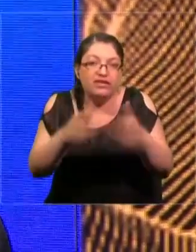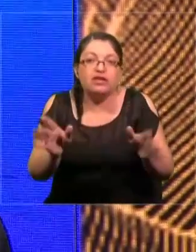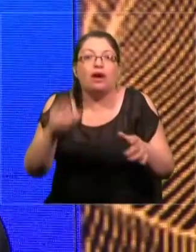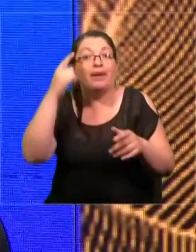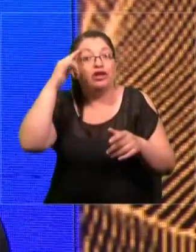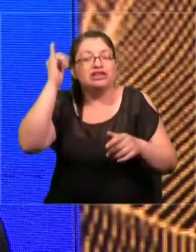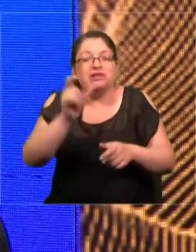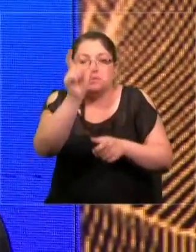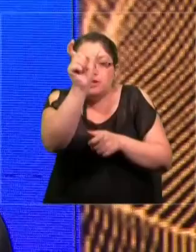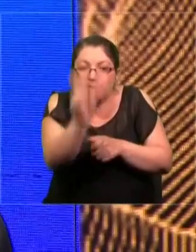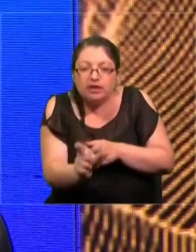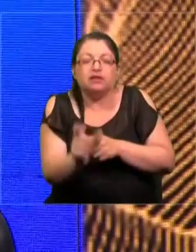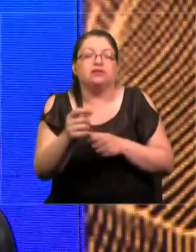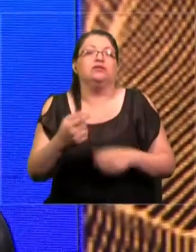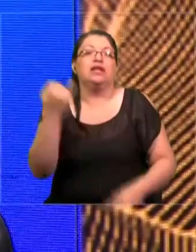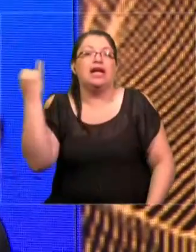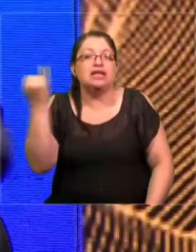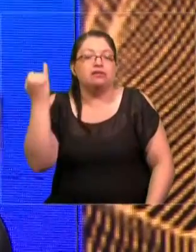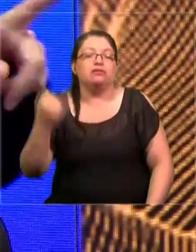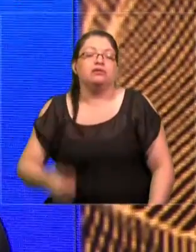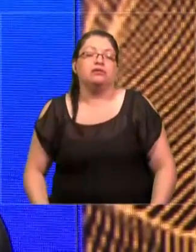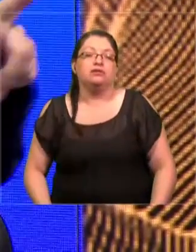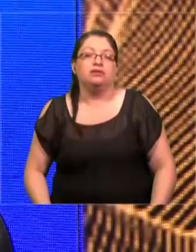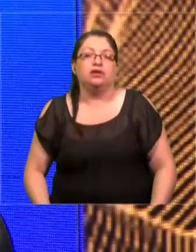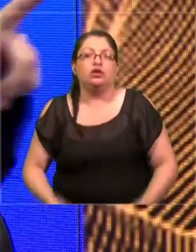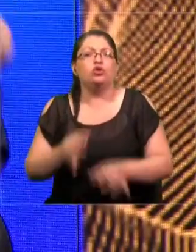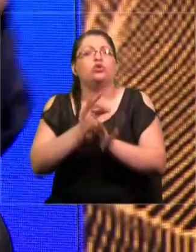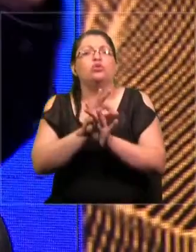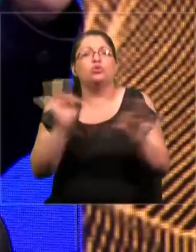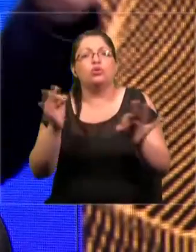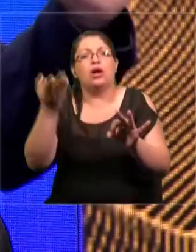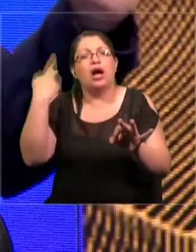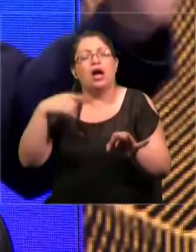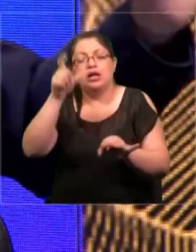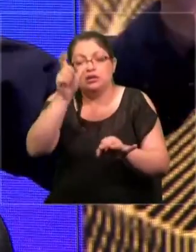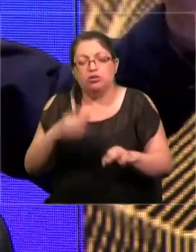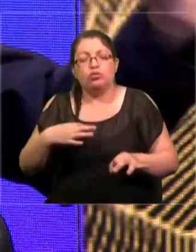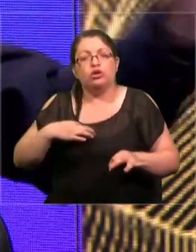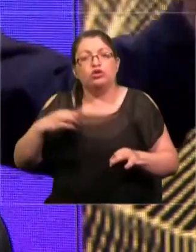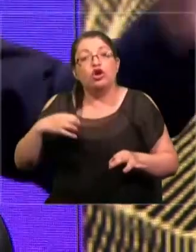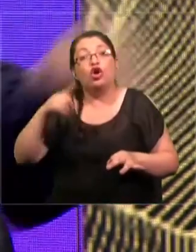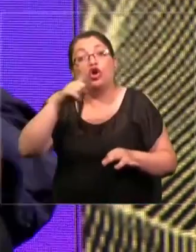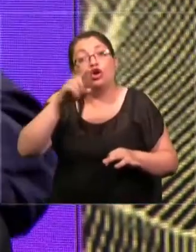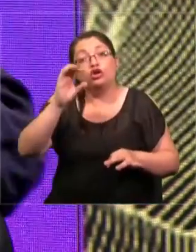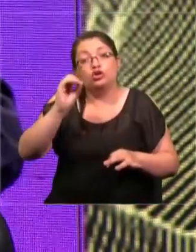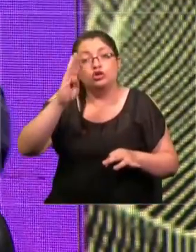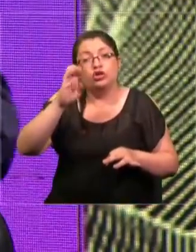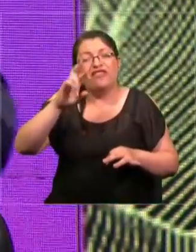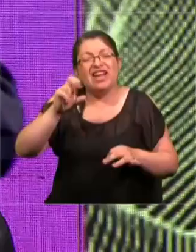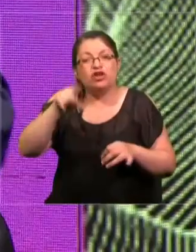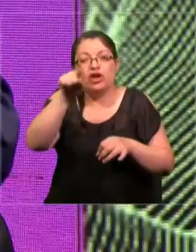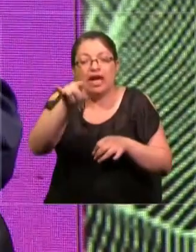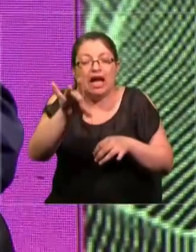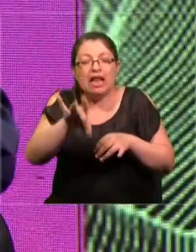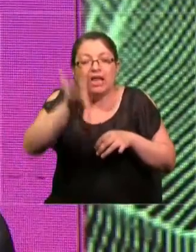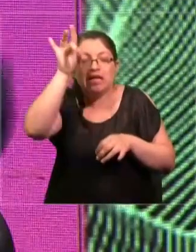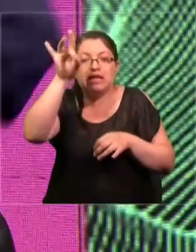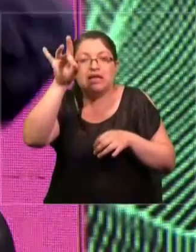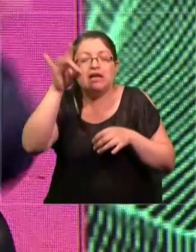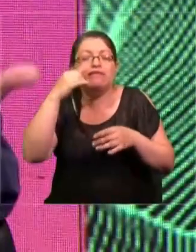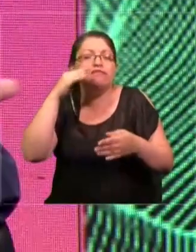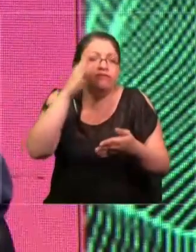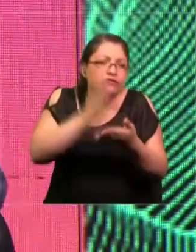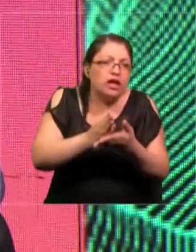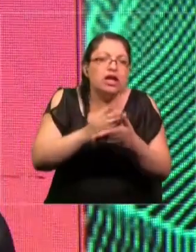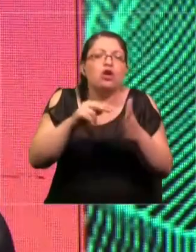el individuo, nunca hemos tenido un ciudadano soberano en Chile, es decir, el que delibera sobre los problemas